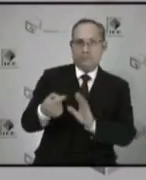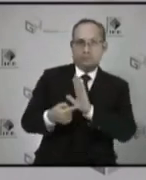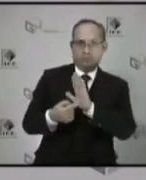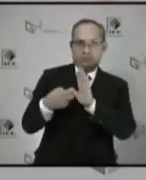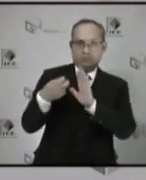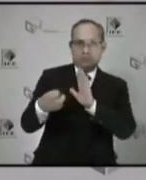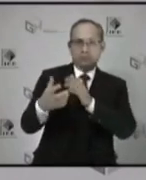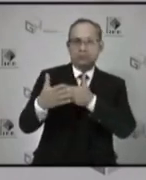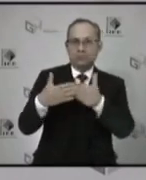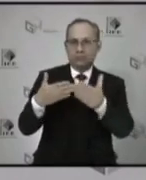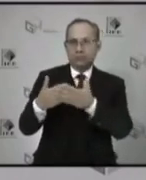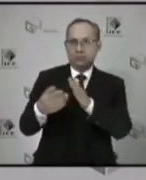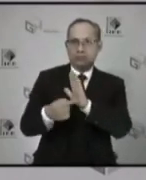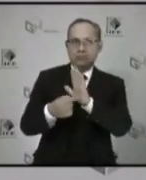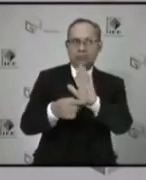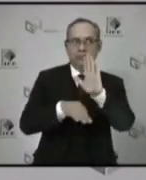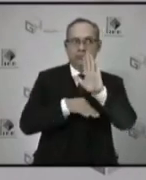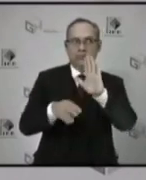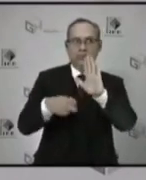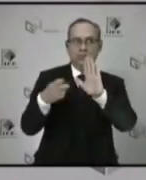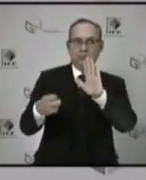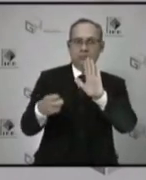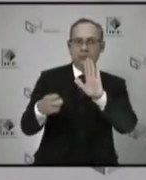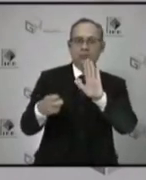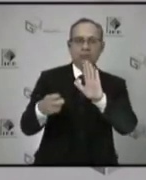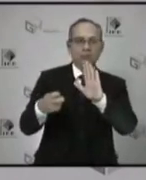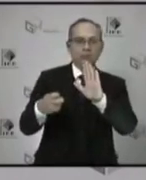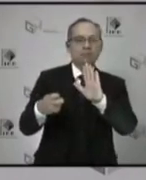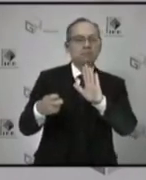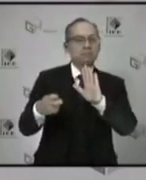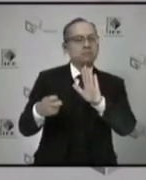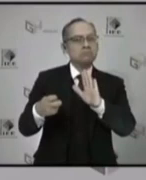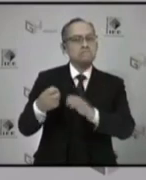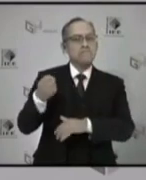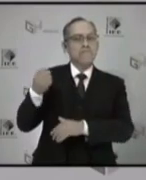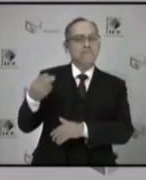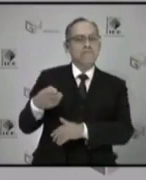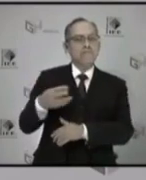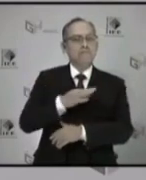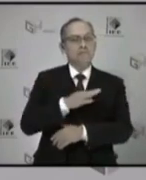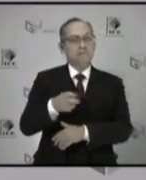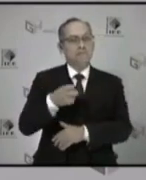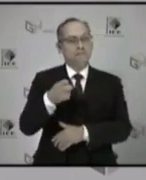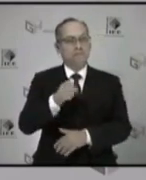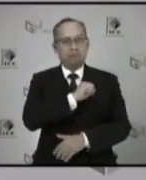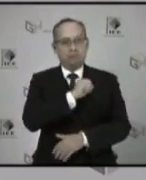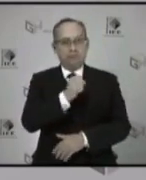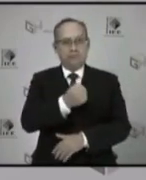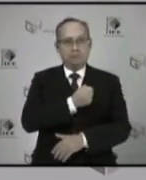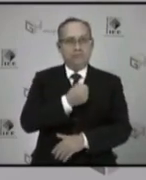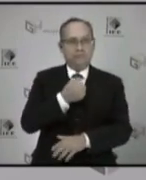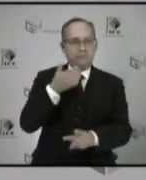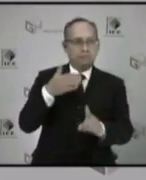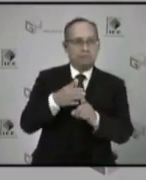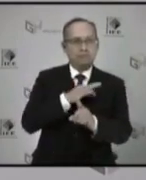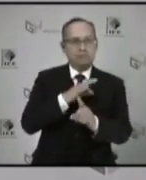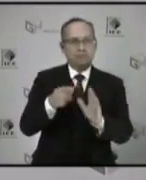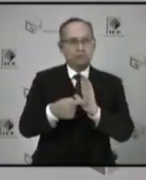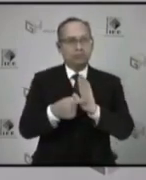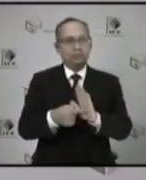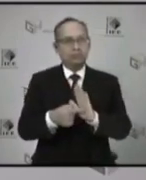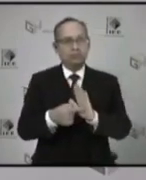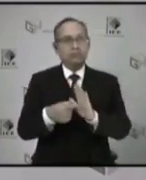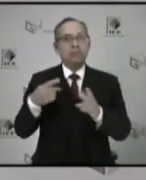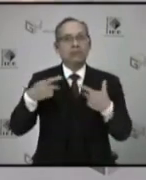mejores profesionales para poder hacerlo. Hoy el reto mayor está en salud. No puede seguir muriendo la gente y mucho